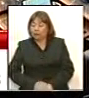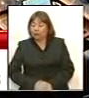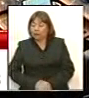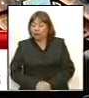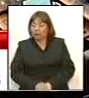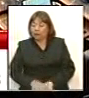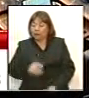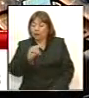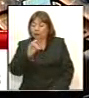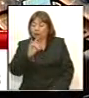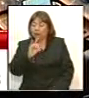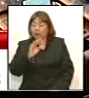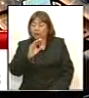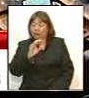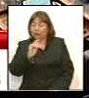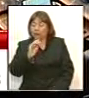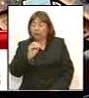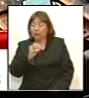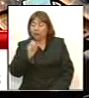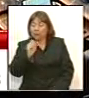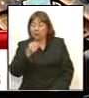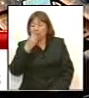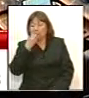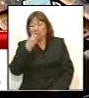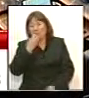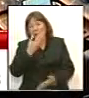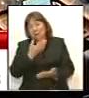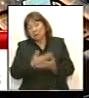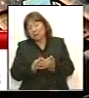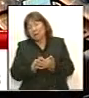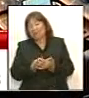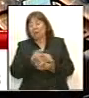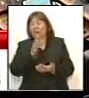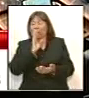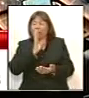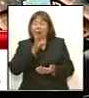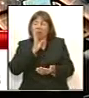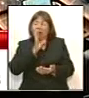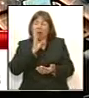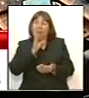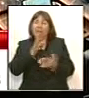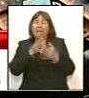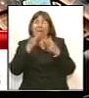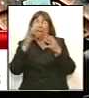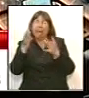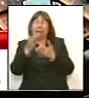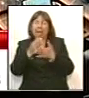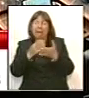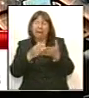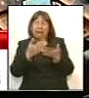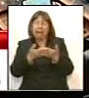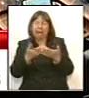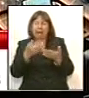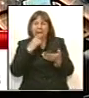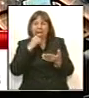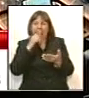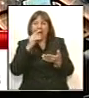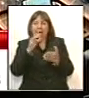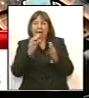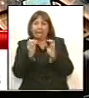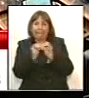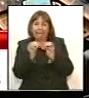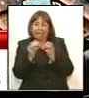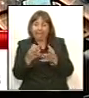Gracias, presidente. Bueno, se ha hablado bastante sobre las partes de este pacto migratorio